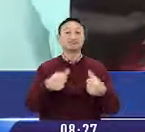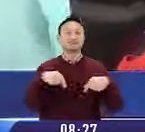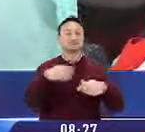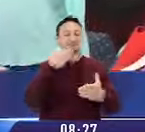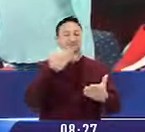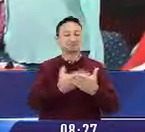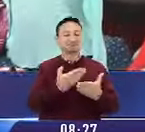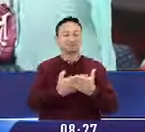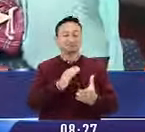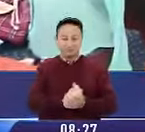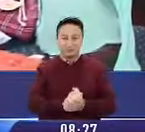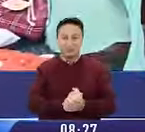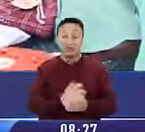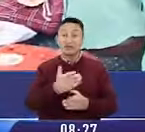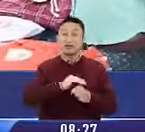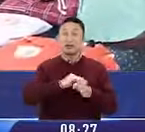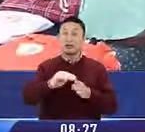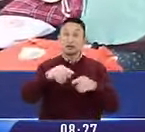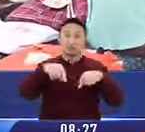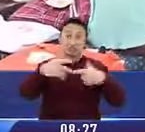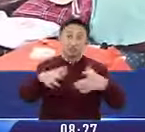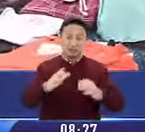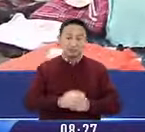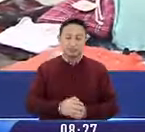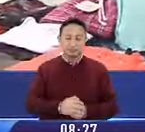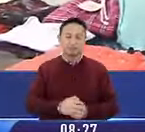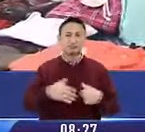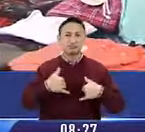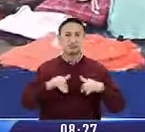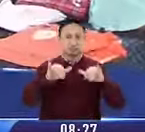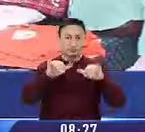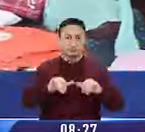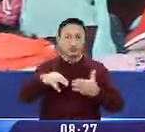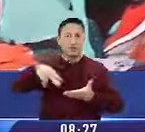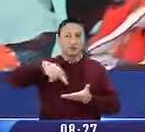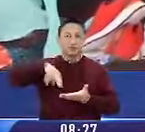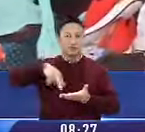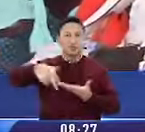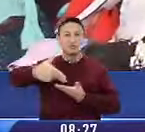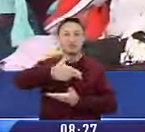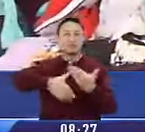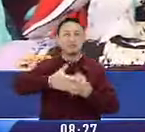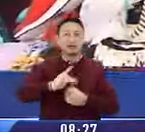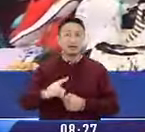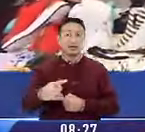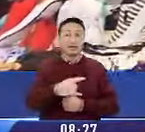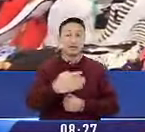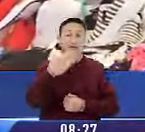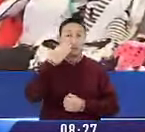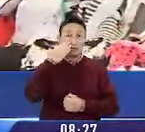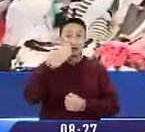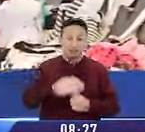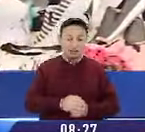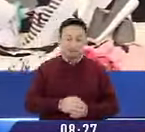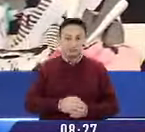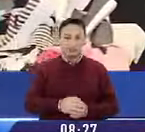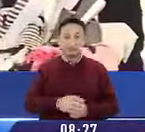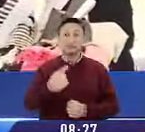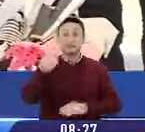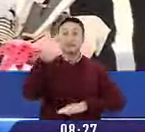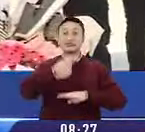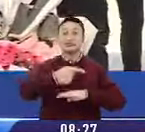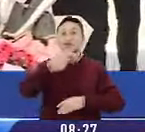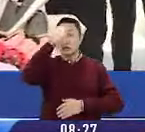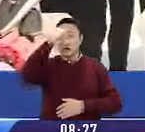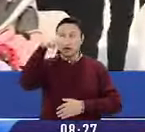muchísimas gracias. Entonces la invitación ya está hecha. Nos quedamos acá bailando y compartiendo con estas valiosas madres. Así que este día domingo